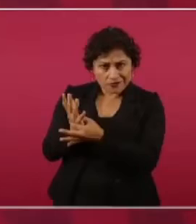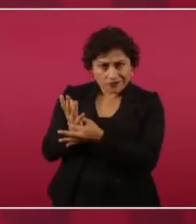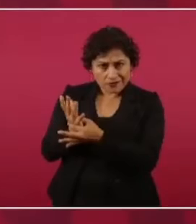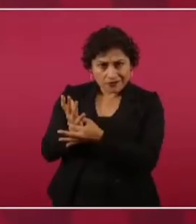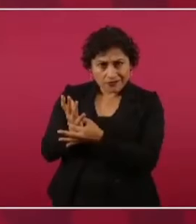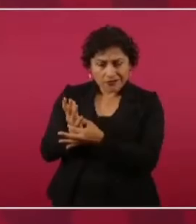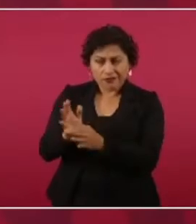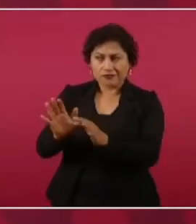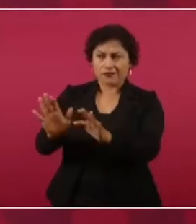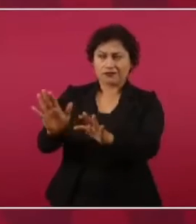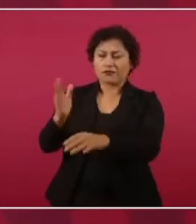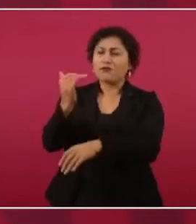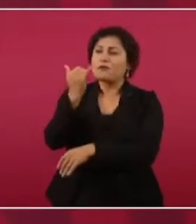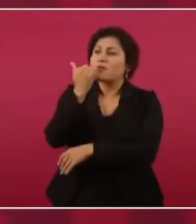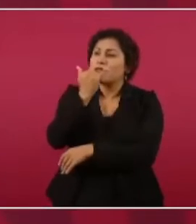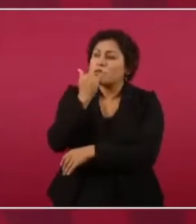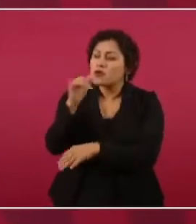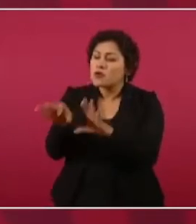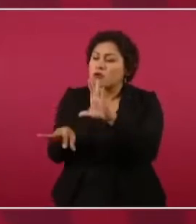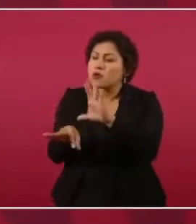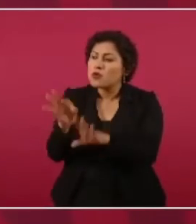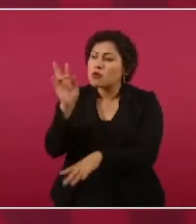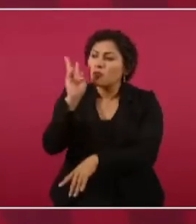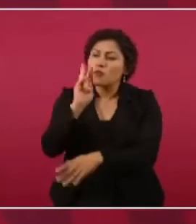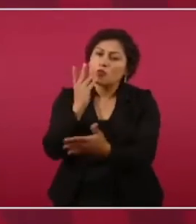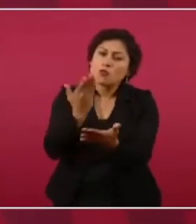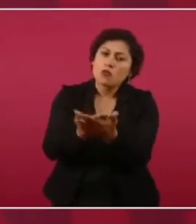Una prueba, una.